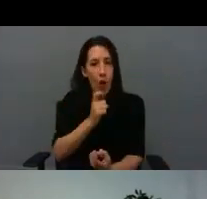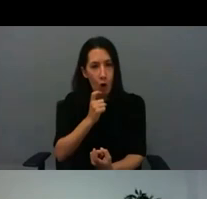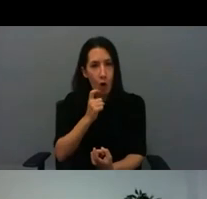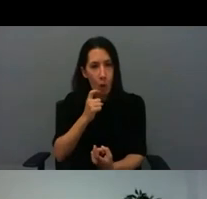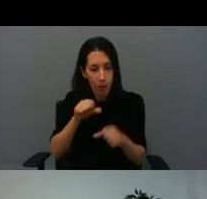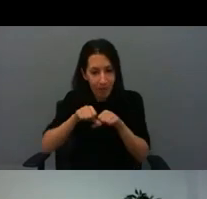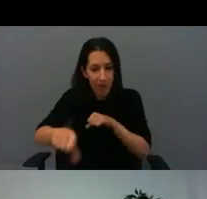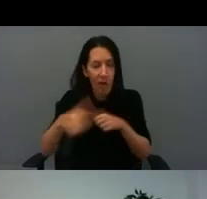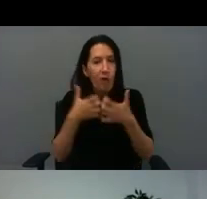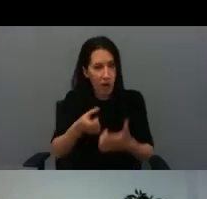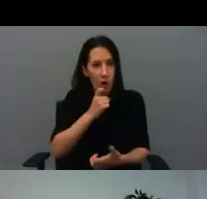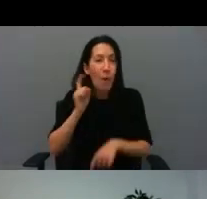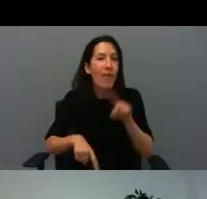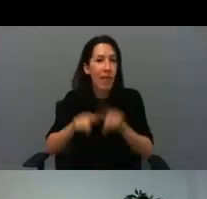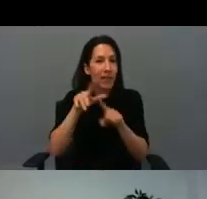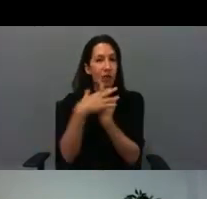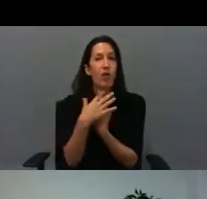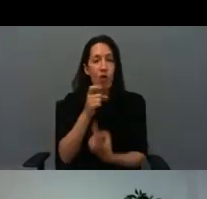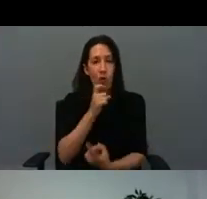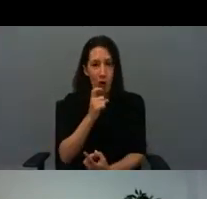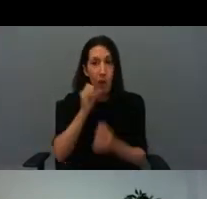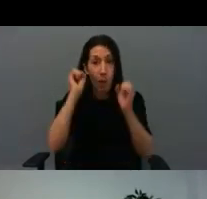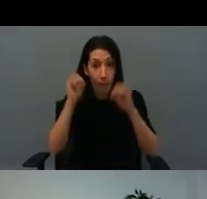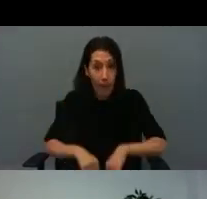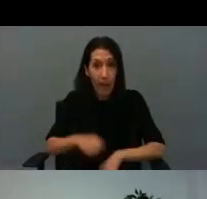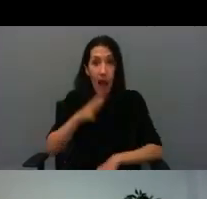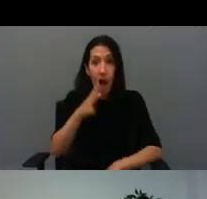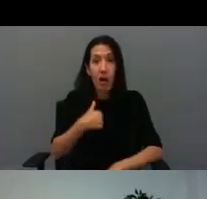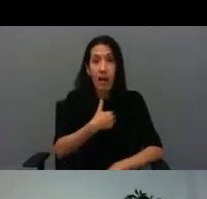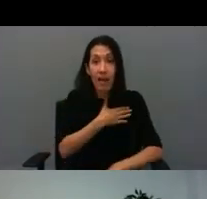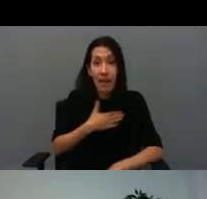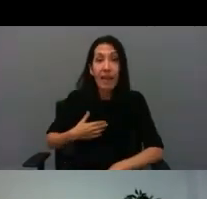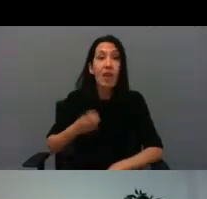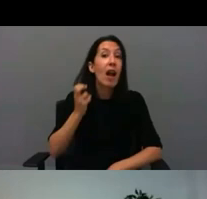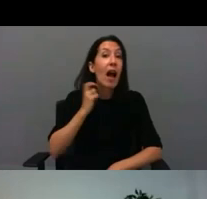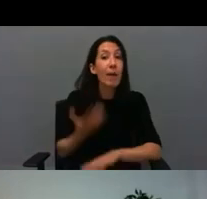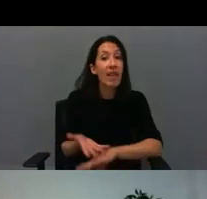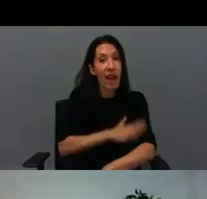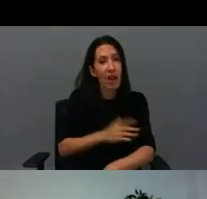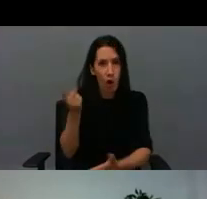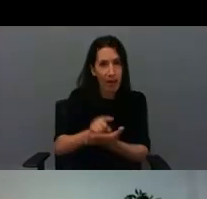esto? Vale. Ahora vamos a Espacio Baleares nuevamente.